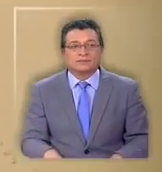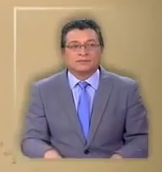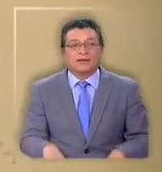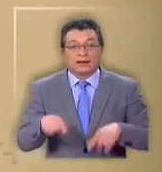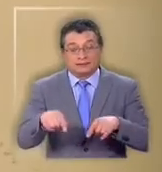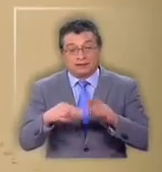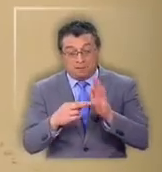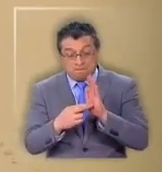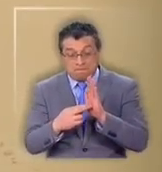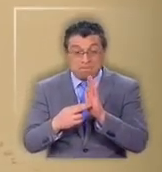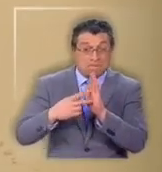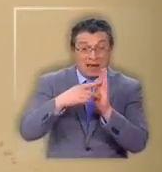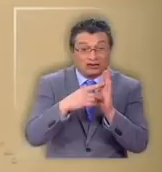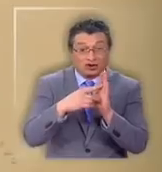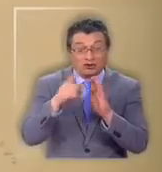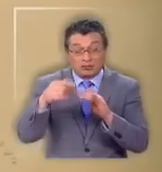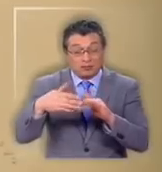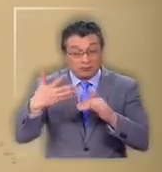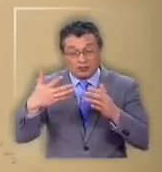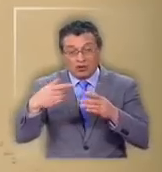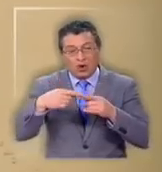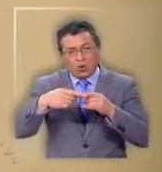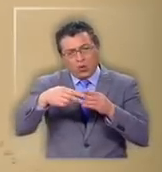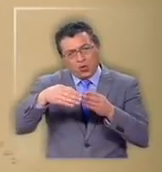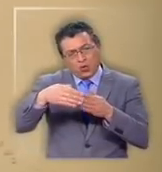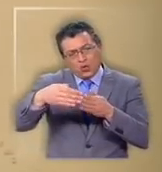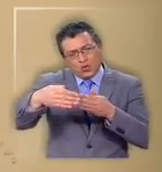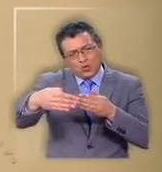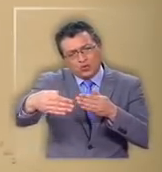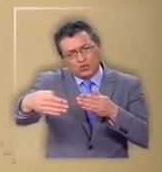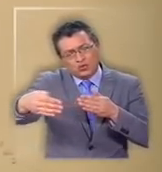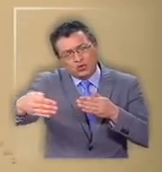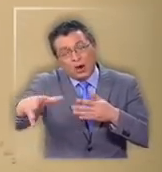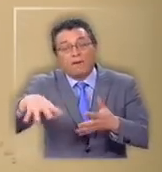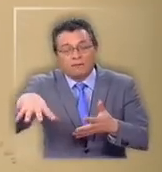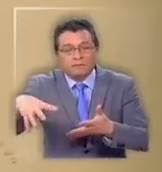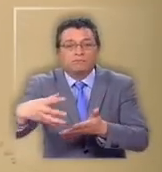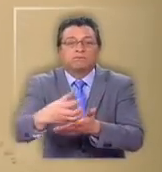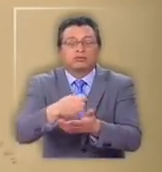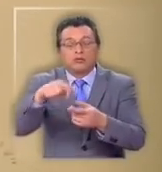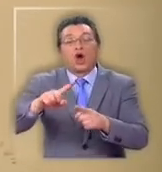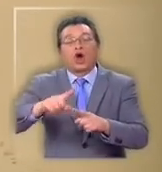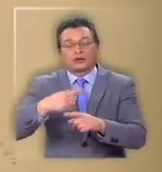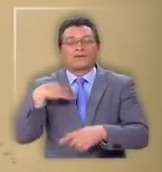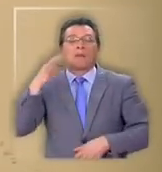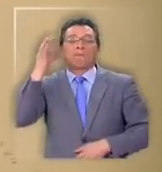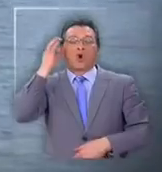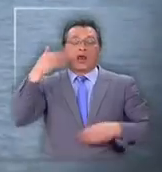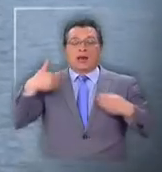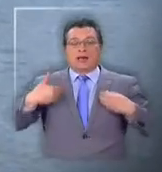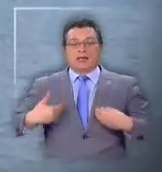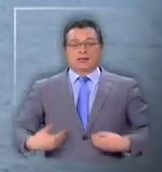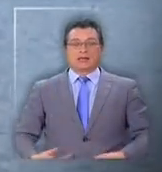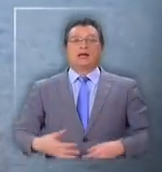Este paso dentro del final de un largo camino, o sea, donde uno va a volver a ser mujer, en todo